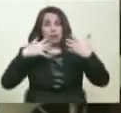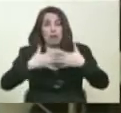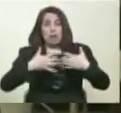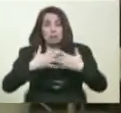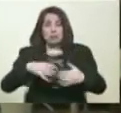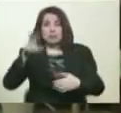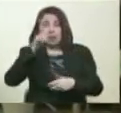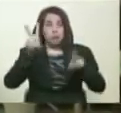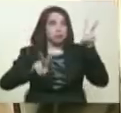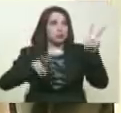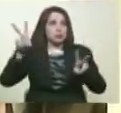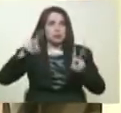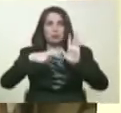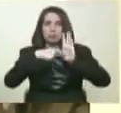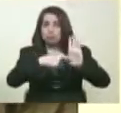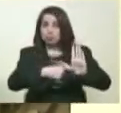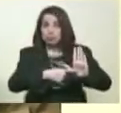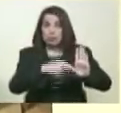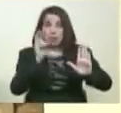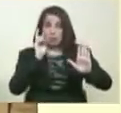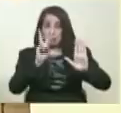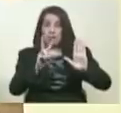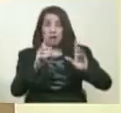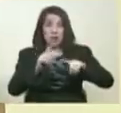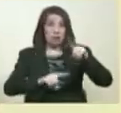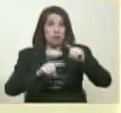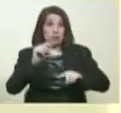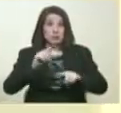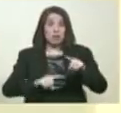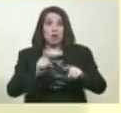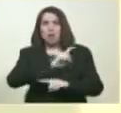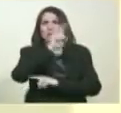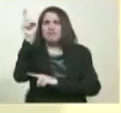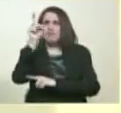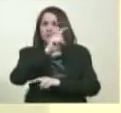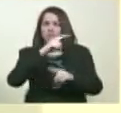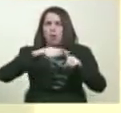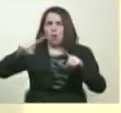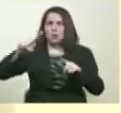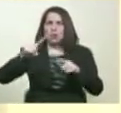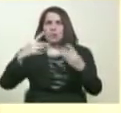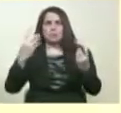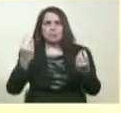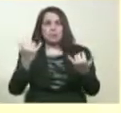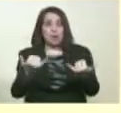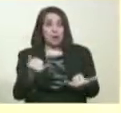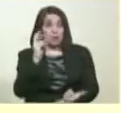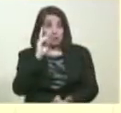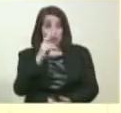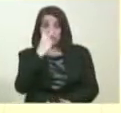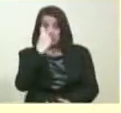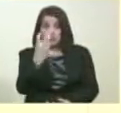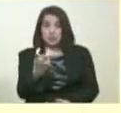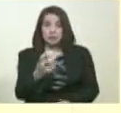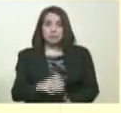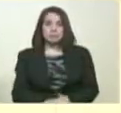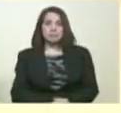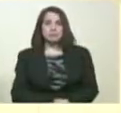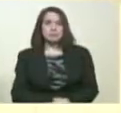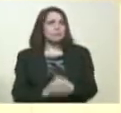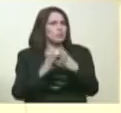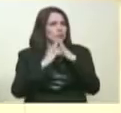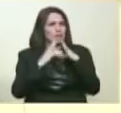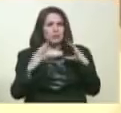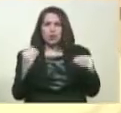como el caso del Arkin, como el caso de Suramericana de Aerosoles y esta Plagatox, que ahora ya la vamos a visitar, todas